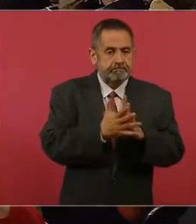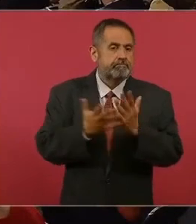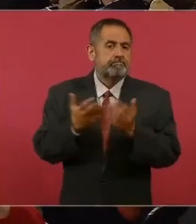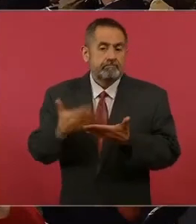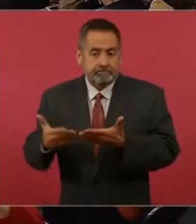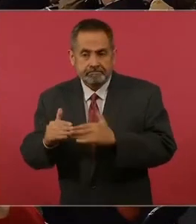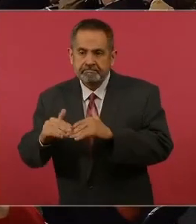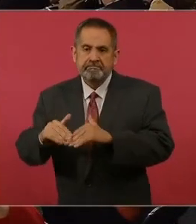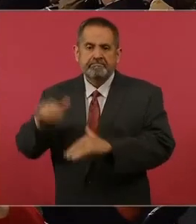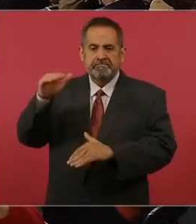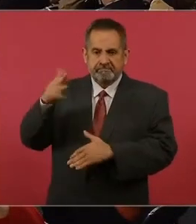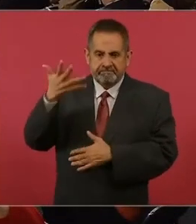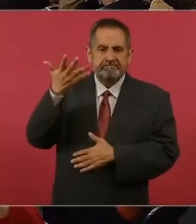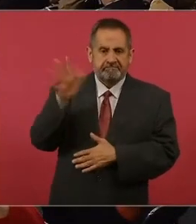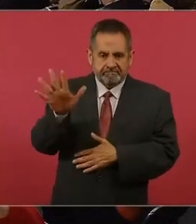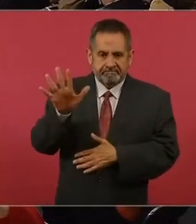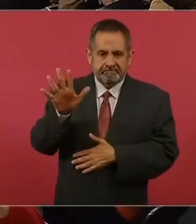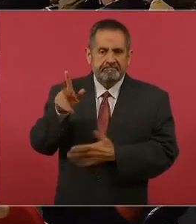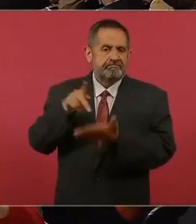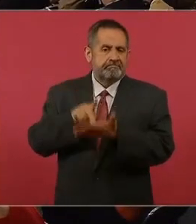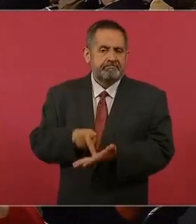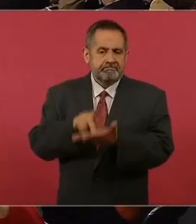para 10.